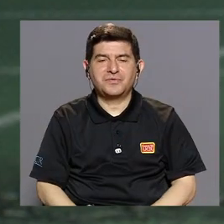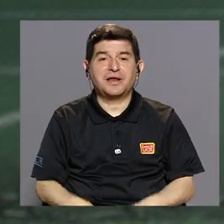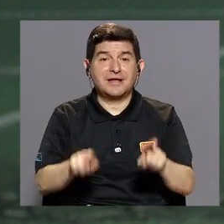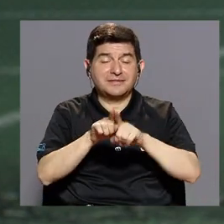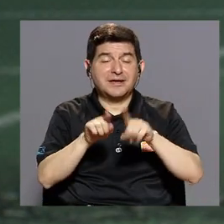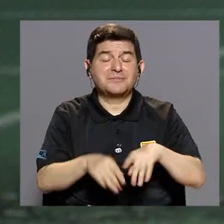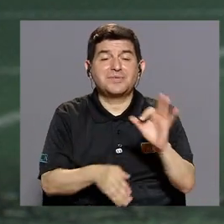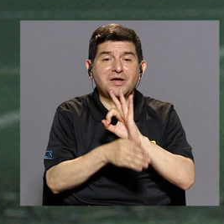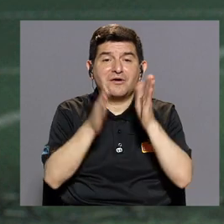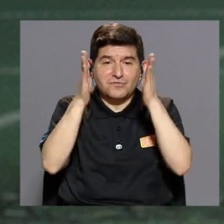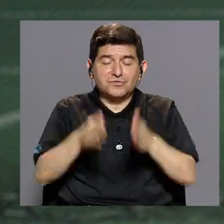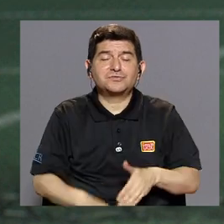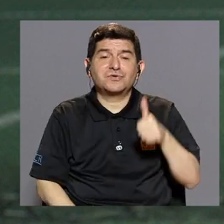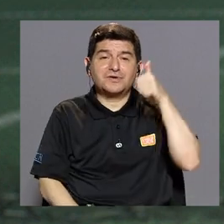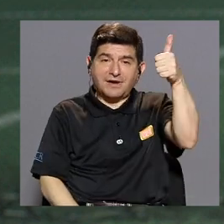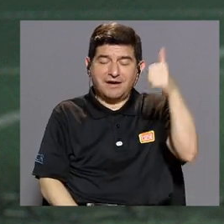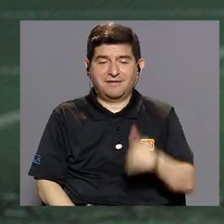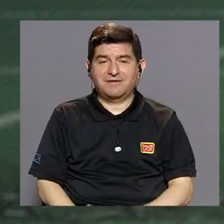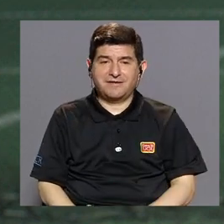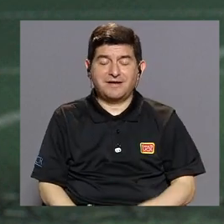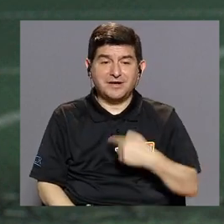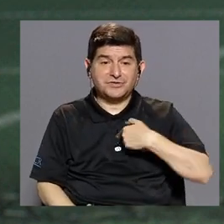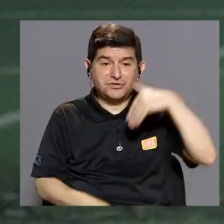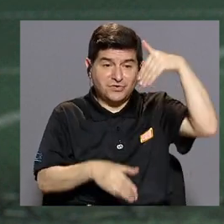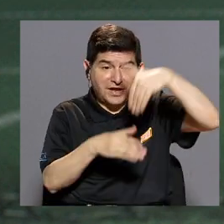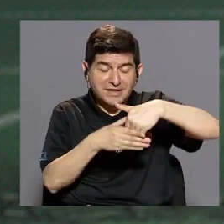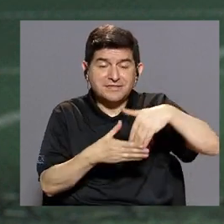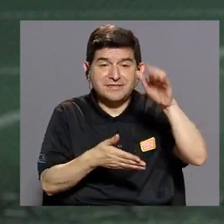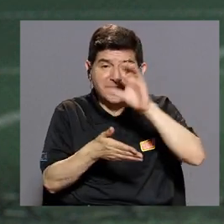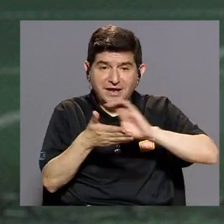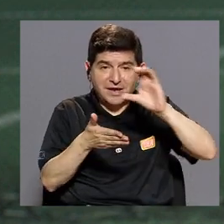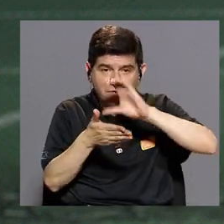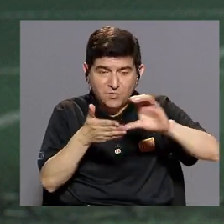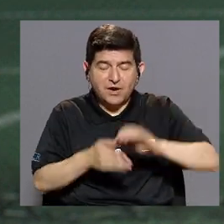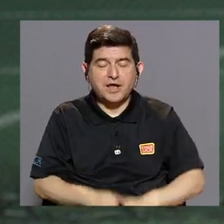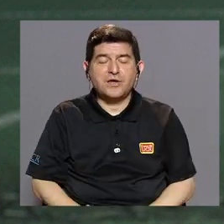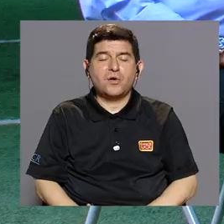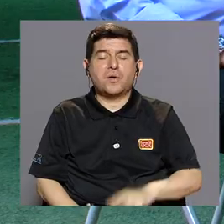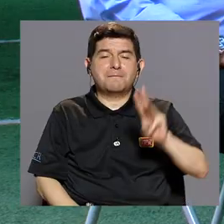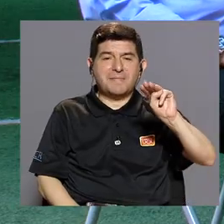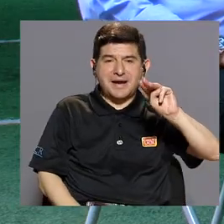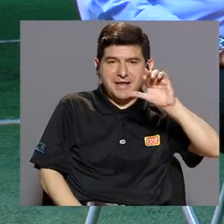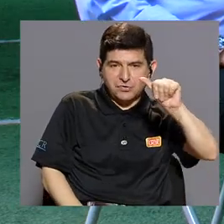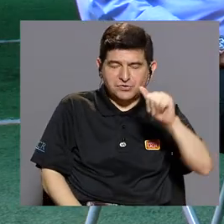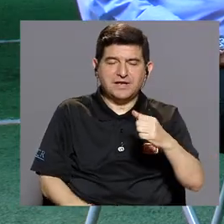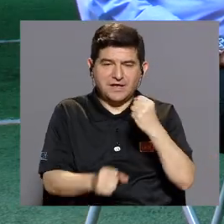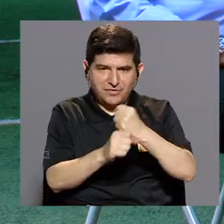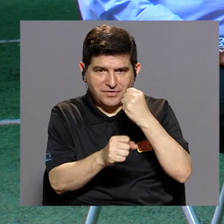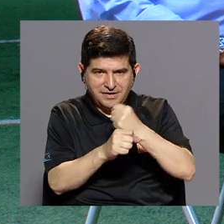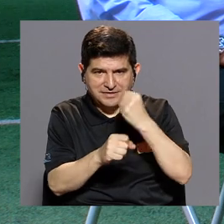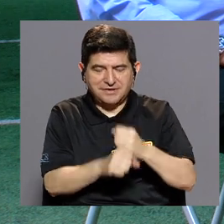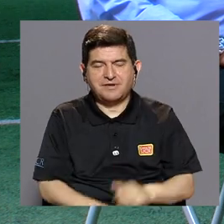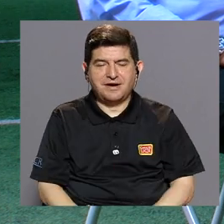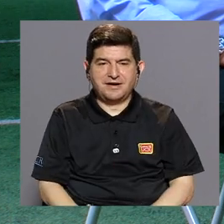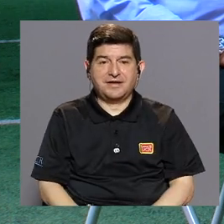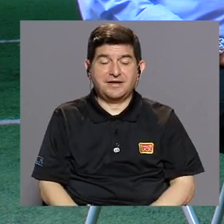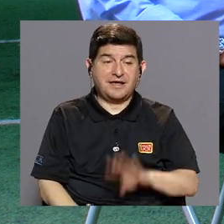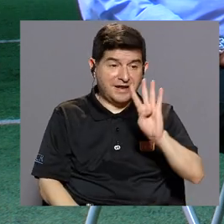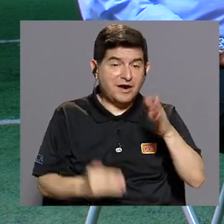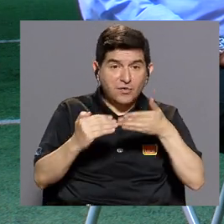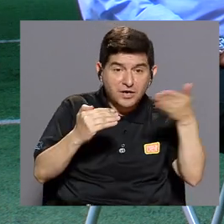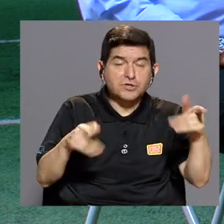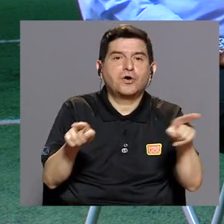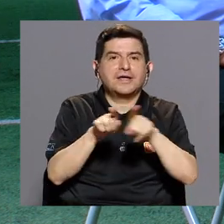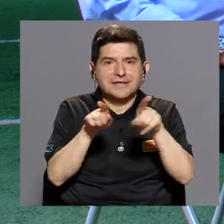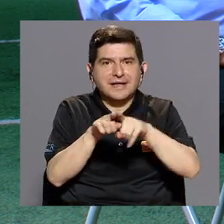Liga Deportiva Alajuelense. Acababa de entrar a un colegio a trabajar, el Colegio María Auxiliadora. Sí, cierto, ¿verdad? Cierto. Eran 4 cosas a la vez.